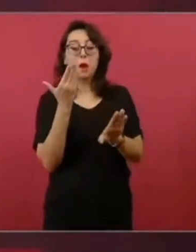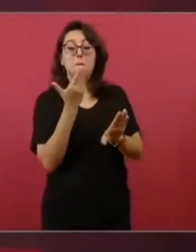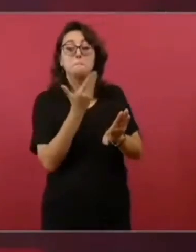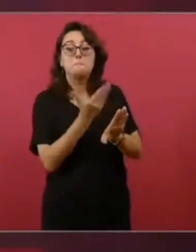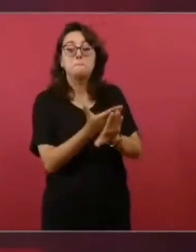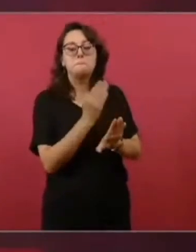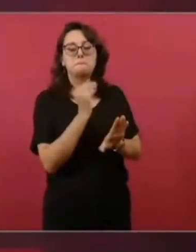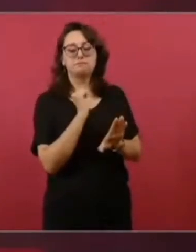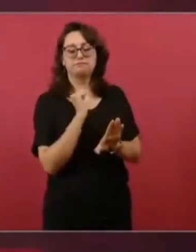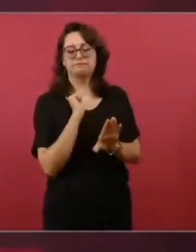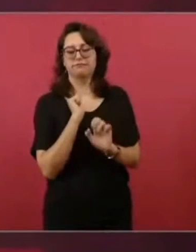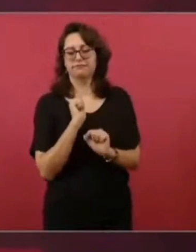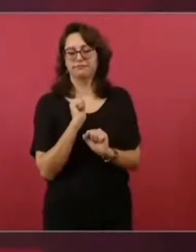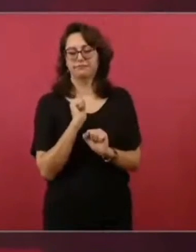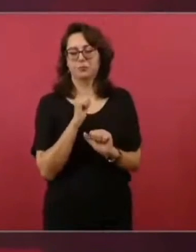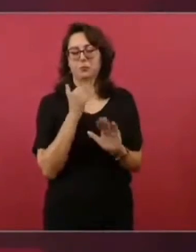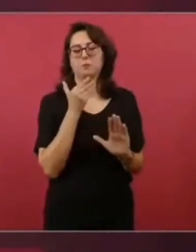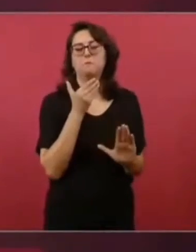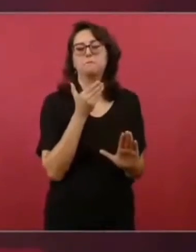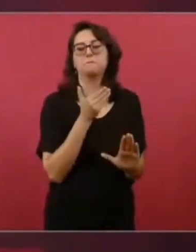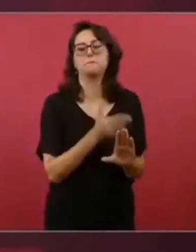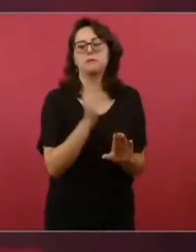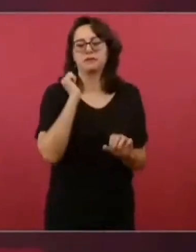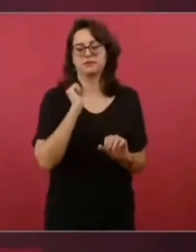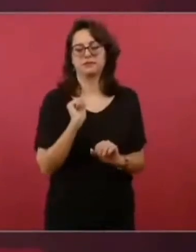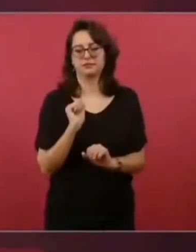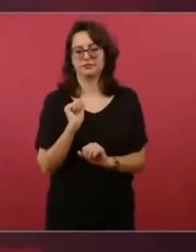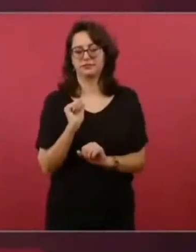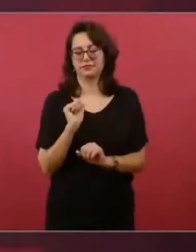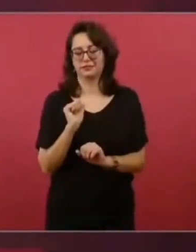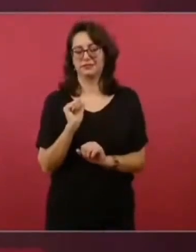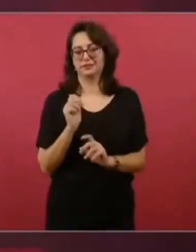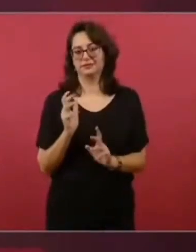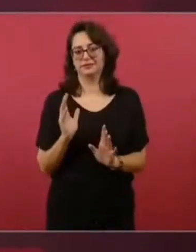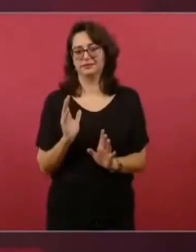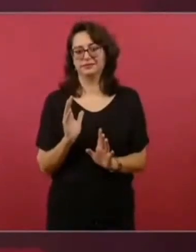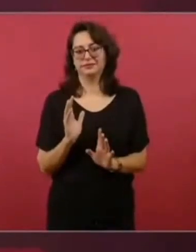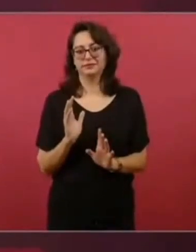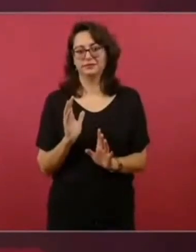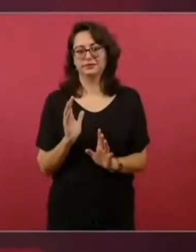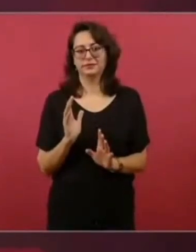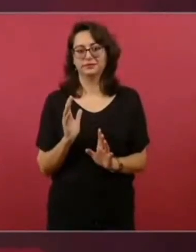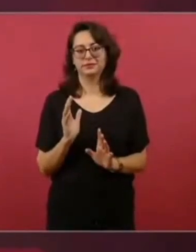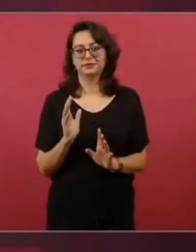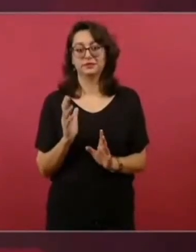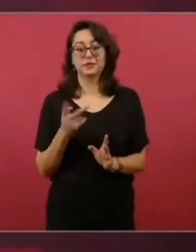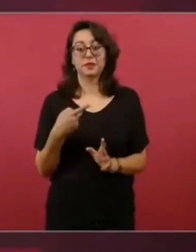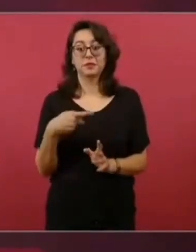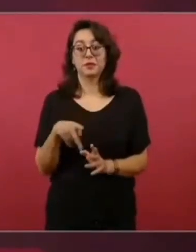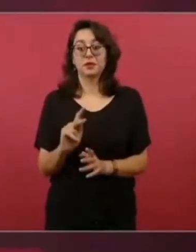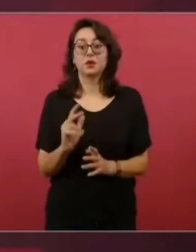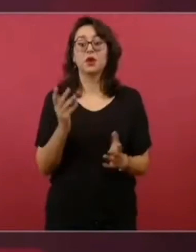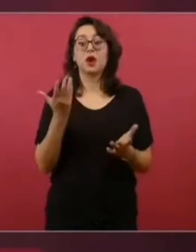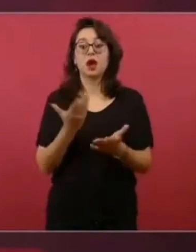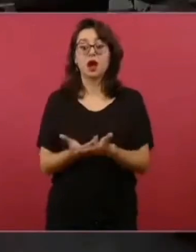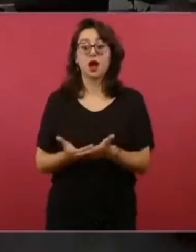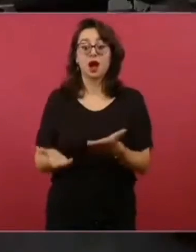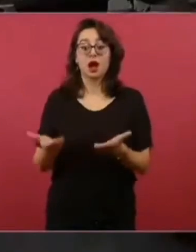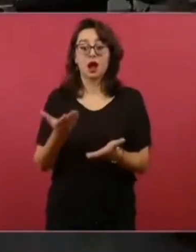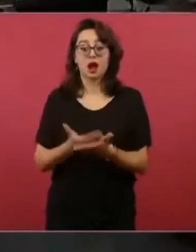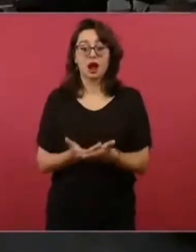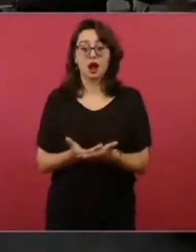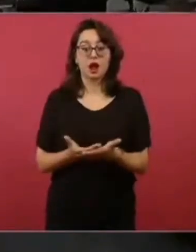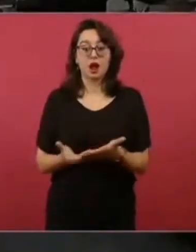Y ahora, que como decía Juan Álvarez,